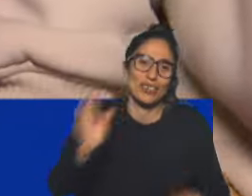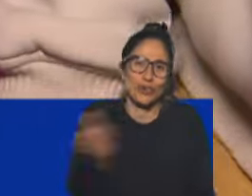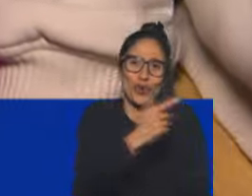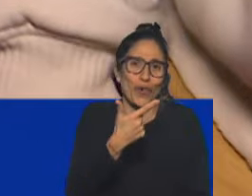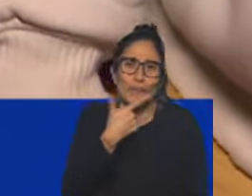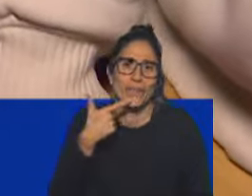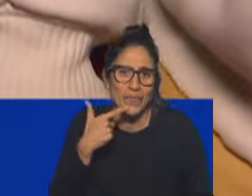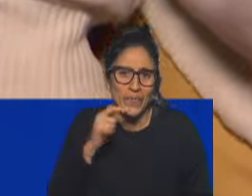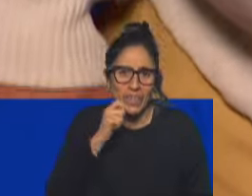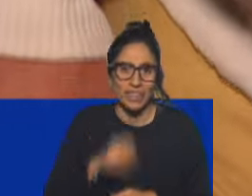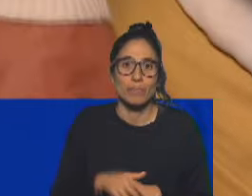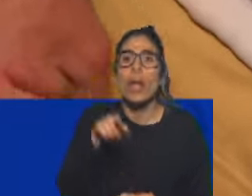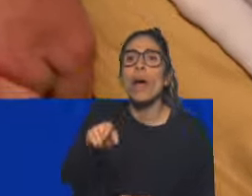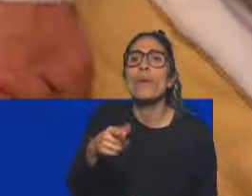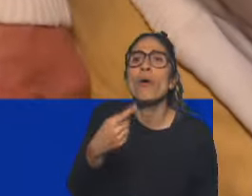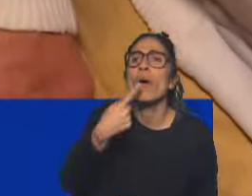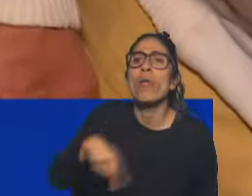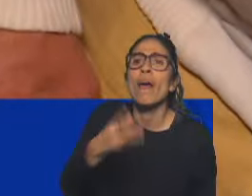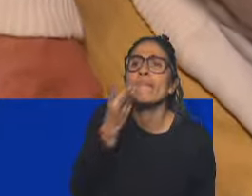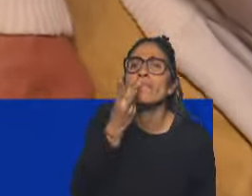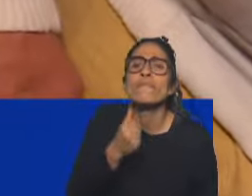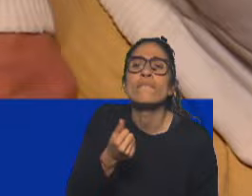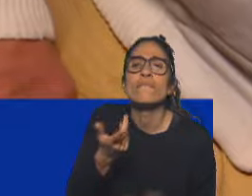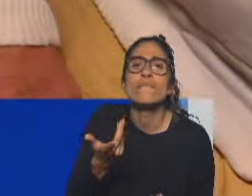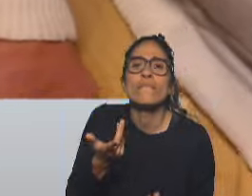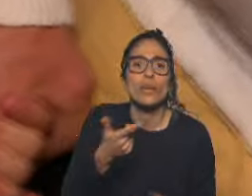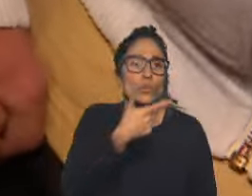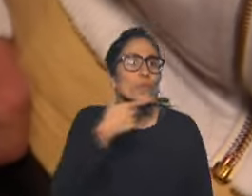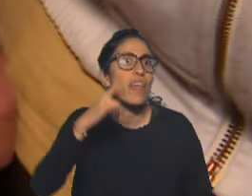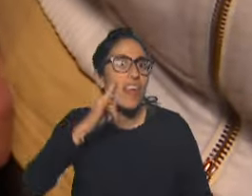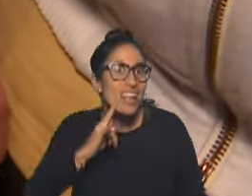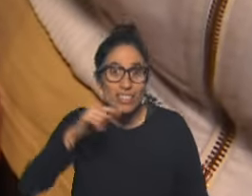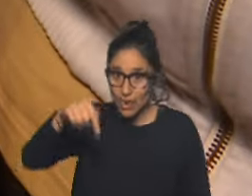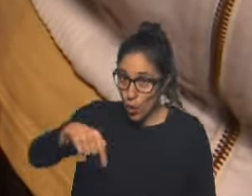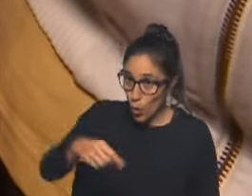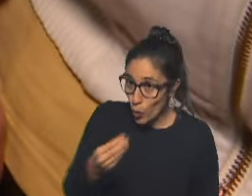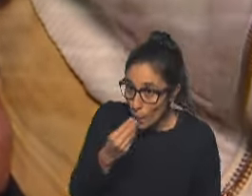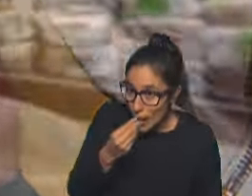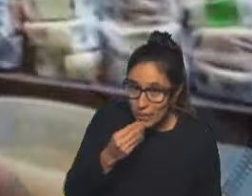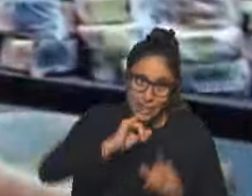De dulce de leche. Ah, ¿dulce de leche? Ah, bueno, ¿y vas a comer hoy o no?